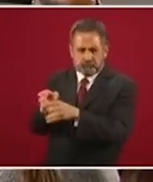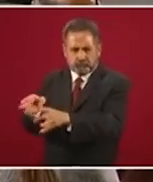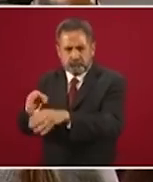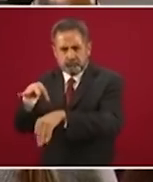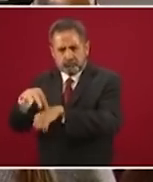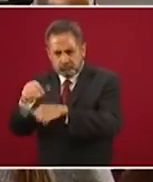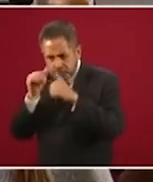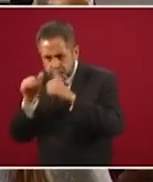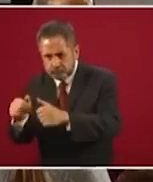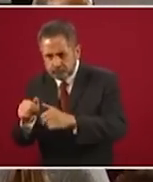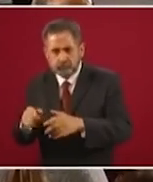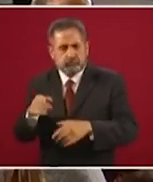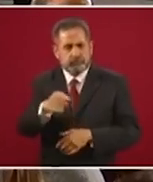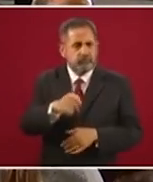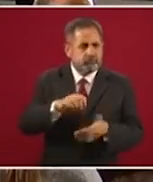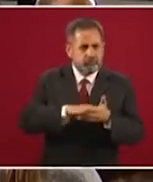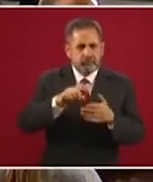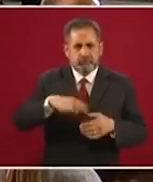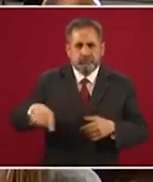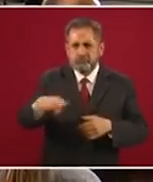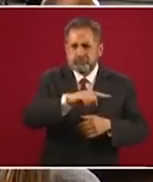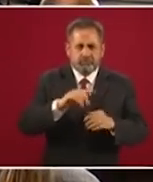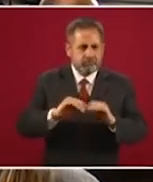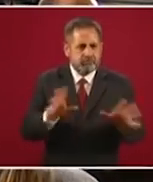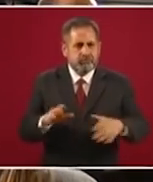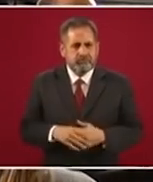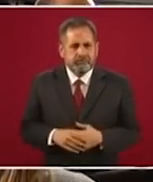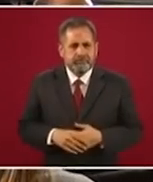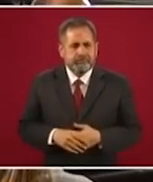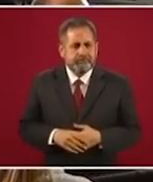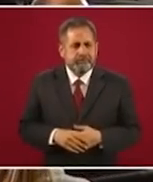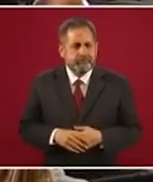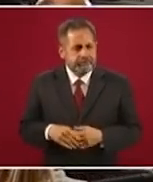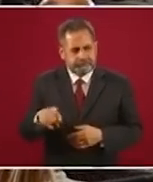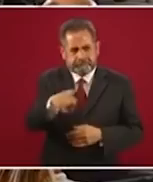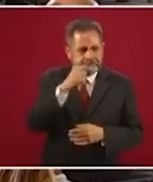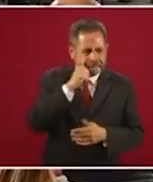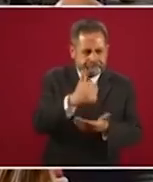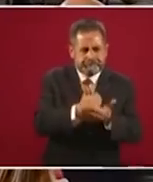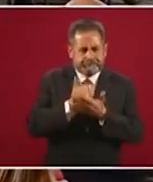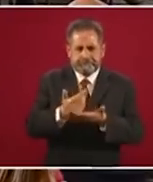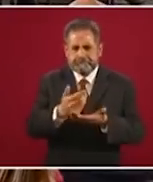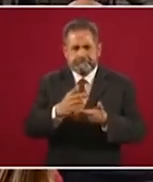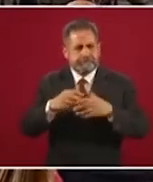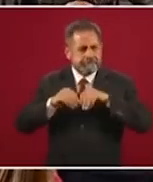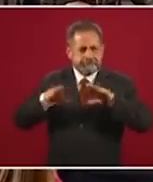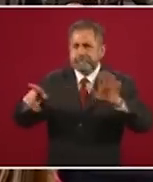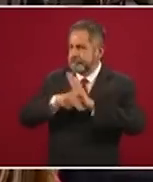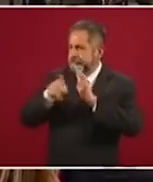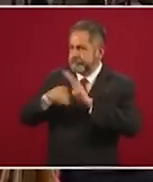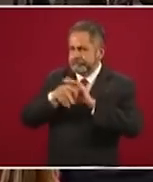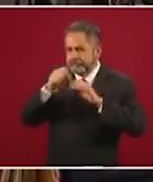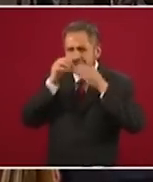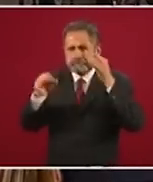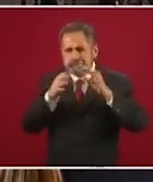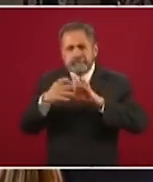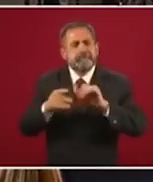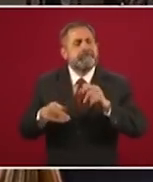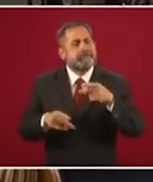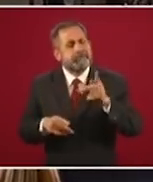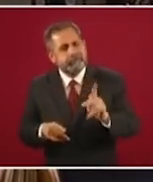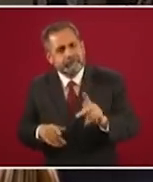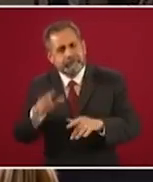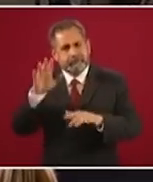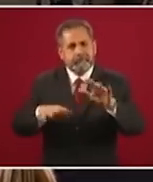tanto para ustedes, que obviamente son los que nos ayudan siempre mucho, muchas gracias, en permear el mensaje,